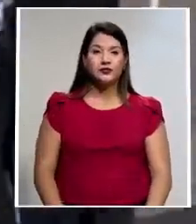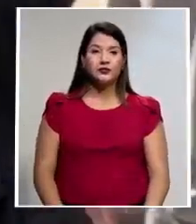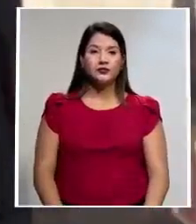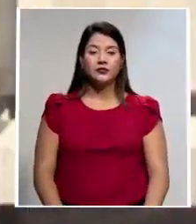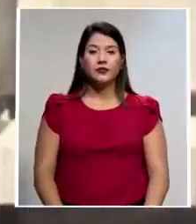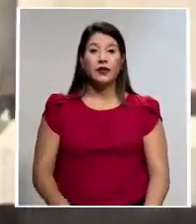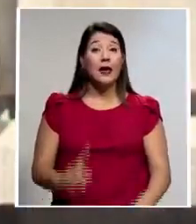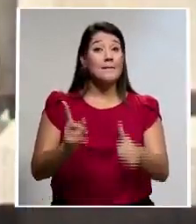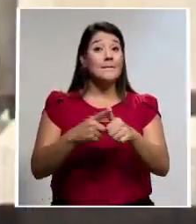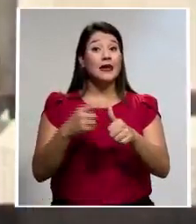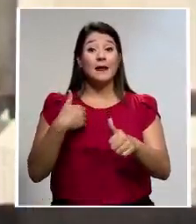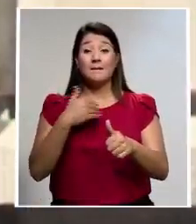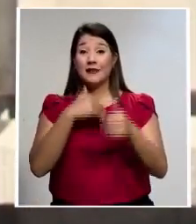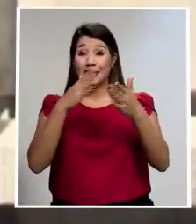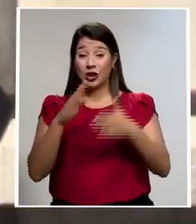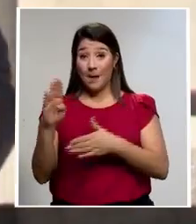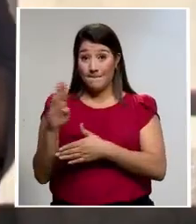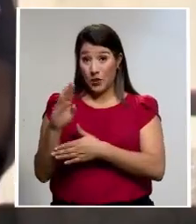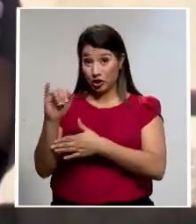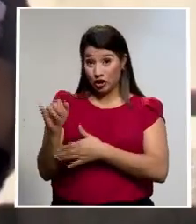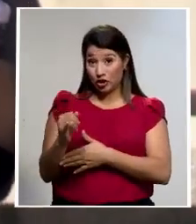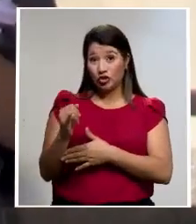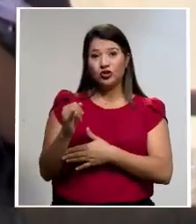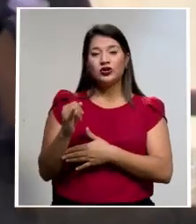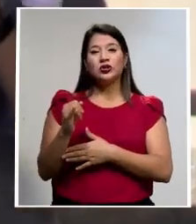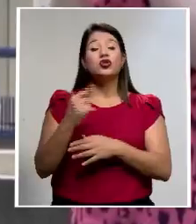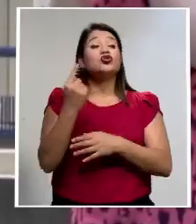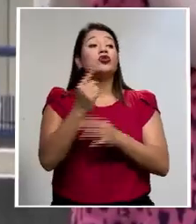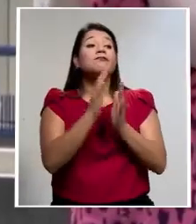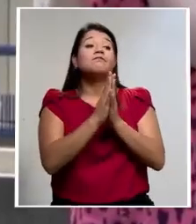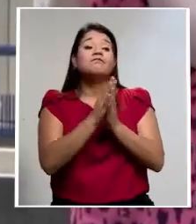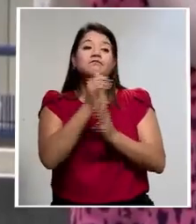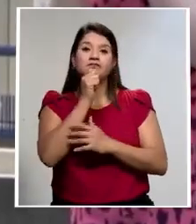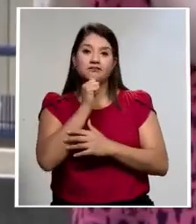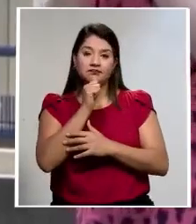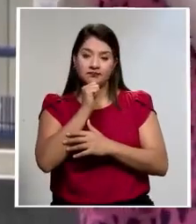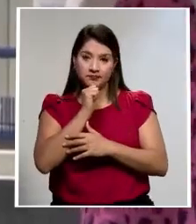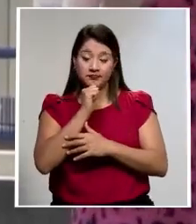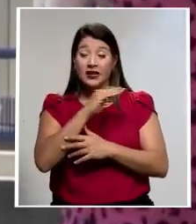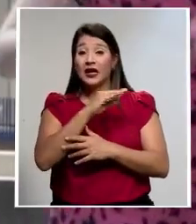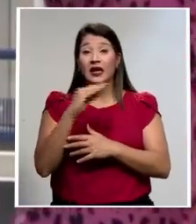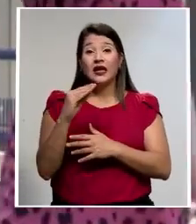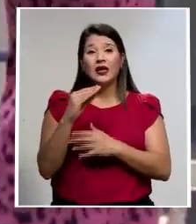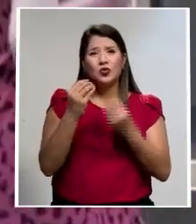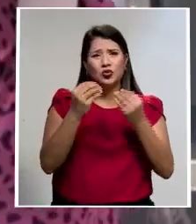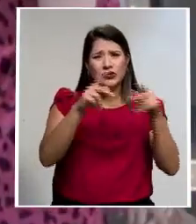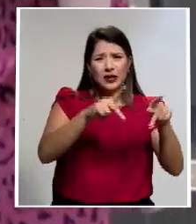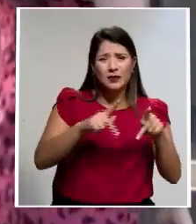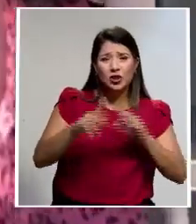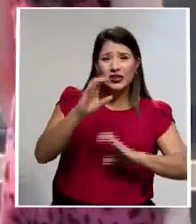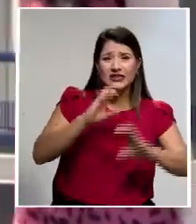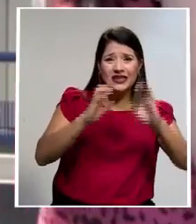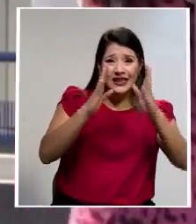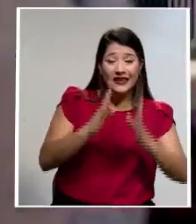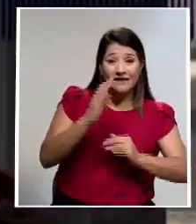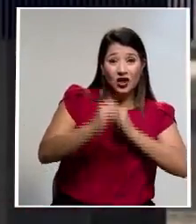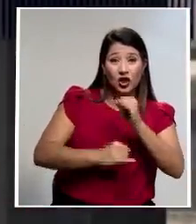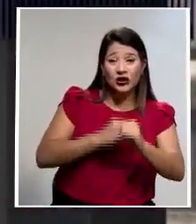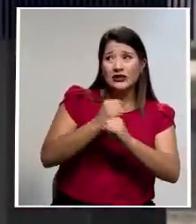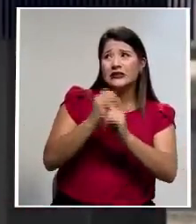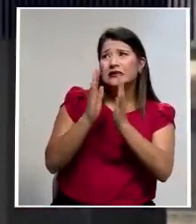El primer ministro Boris Johnson se limitó a pedir prudencia y desoyó los ruegos de un grupo de influyentes científicos internacionales